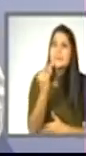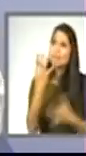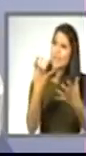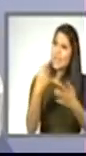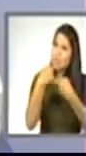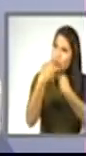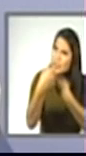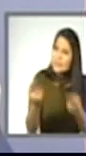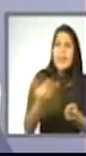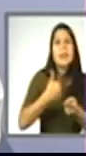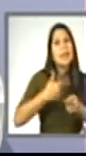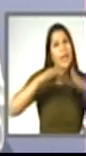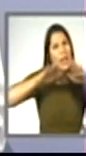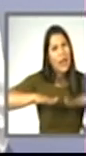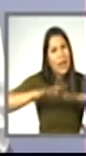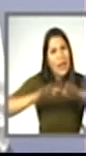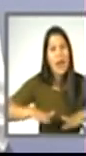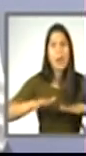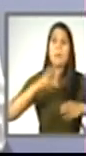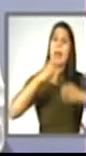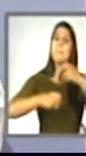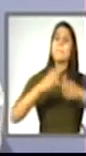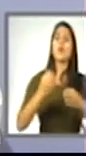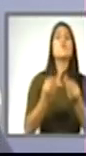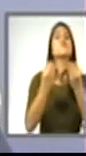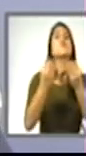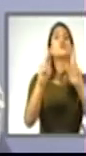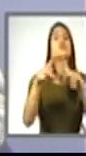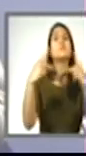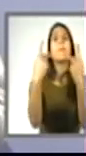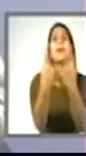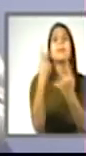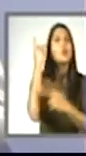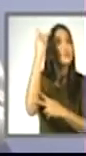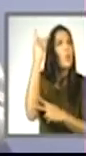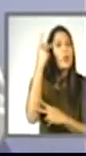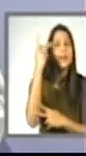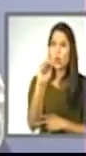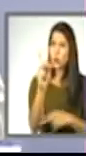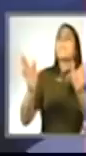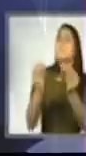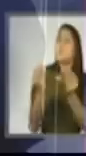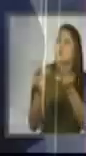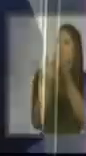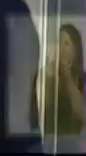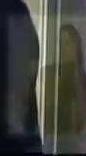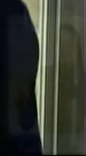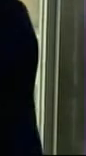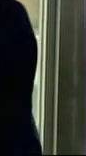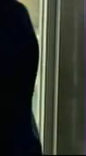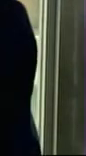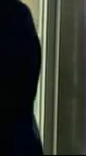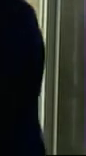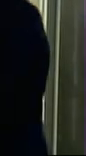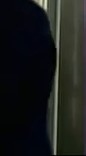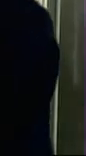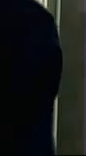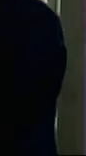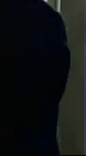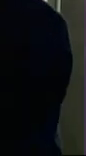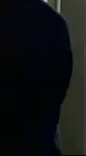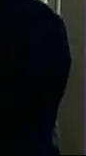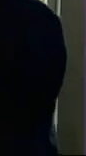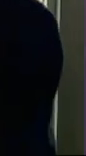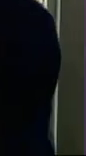algunas subfracciones, sino probablemente de 13, 12 o 11, dependiendo de los votos que se emitan para